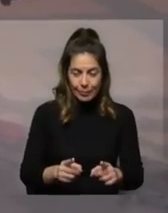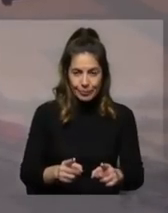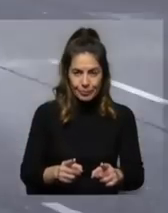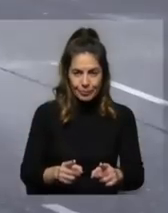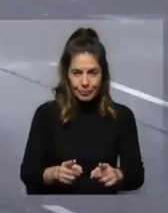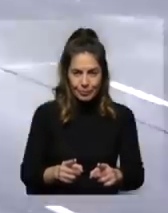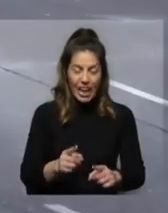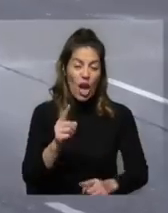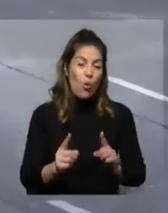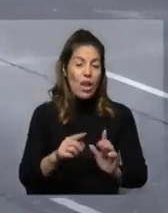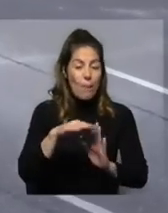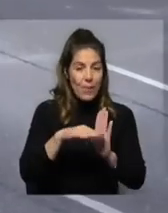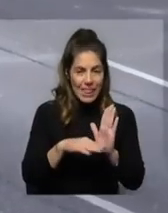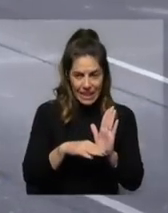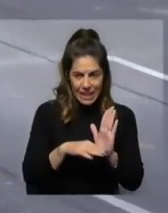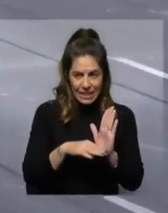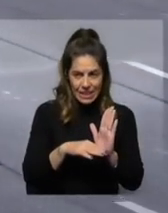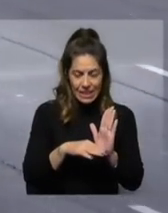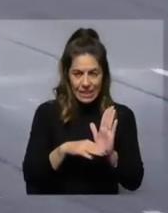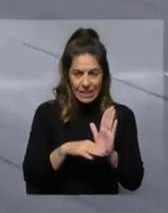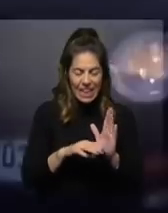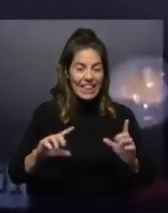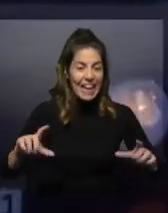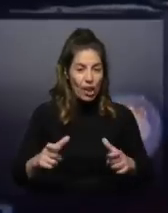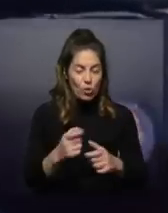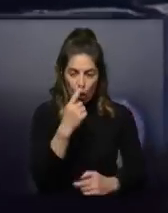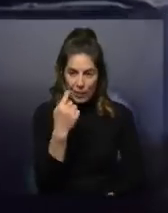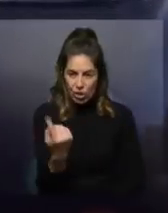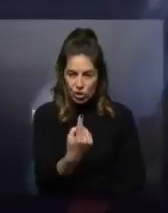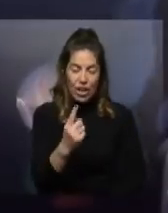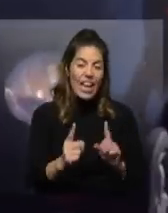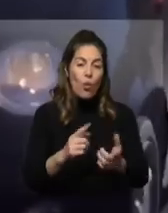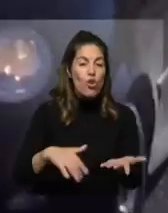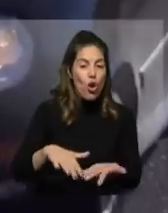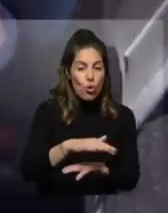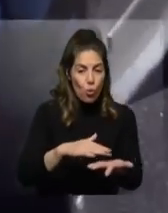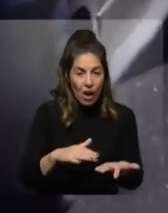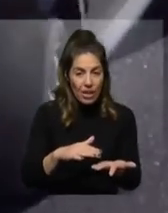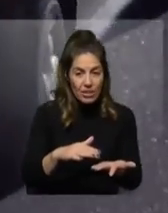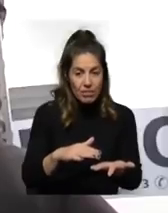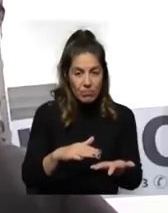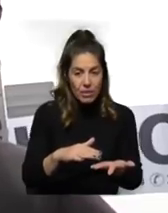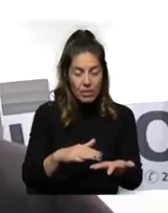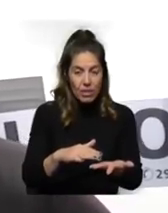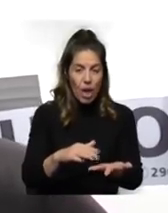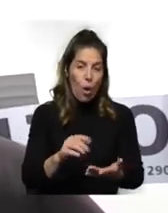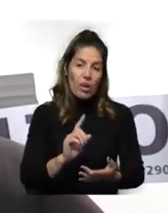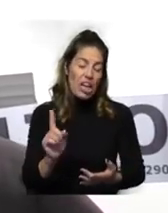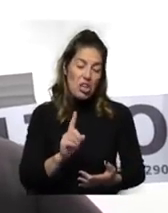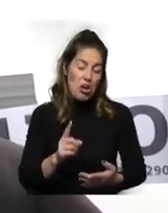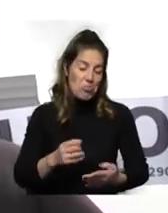determinadas medidas en de reducción de velocidad en determinados puntos aún así que no hubieran habido